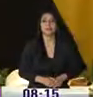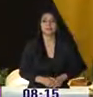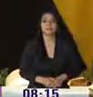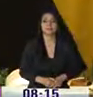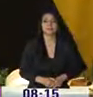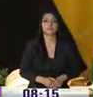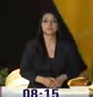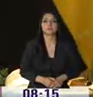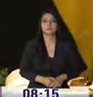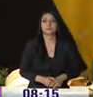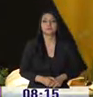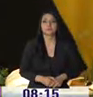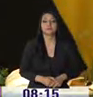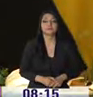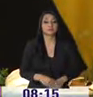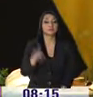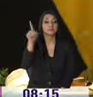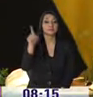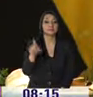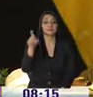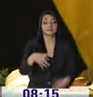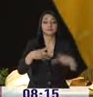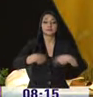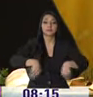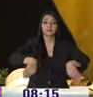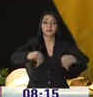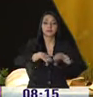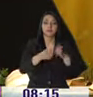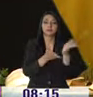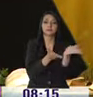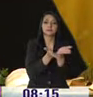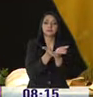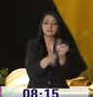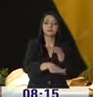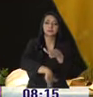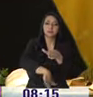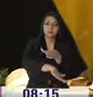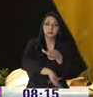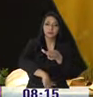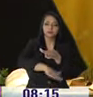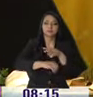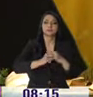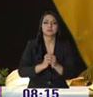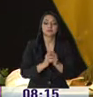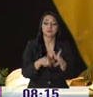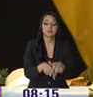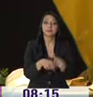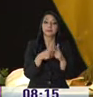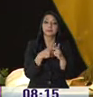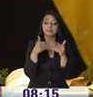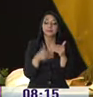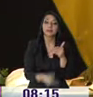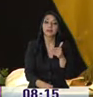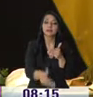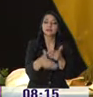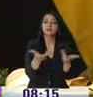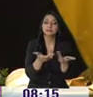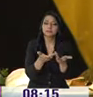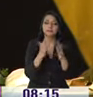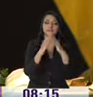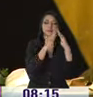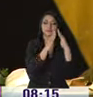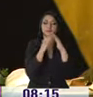Es necesario que estos terrenos cuenten con los servicios básicos para poder empezar a realizar las casas.